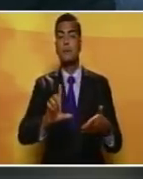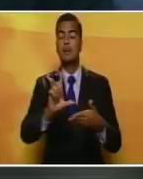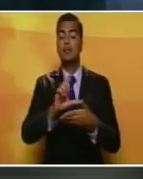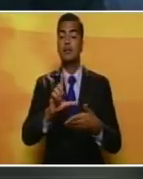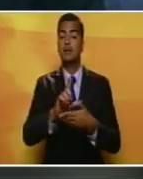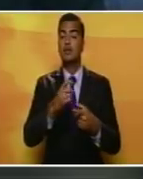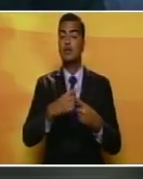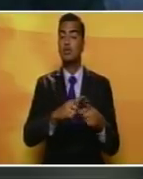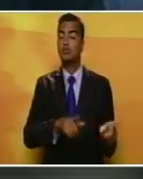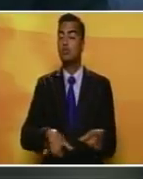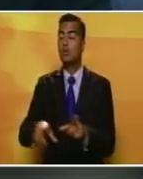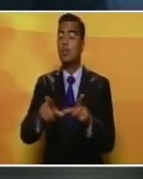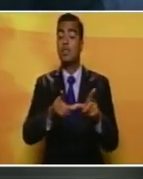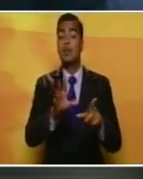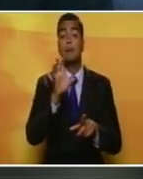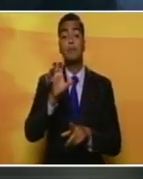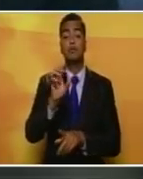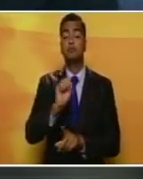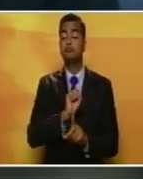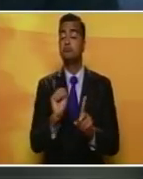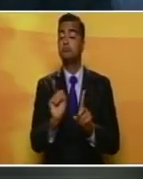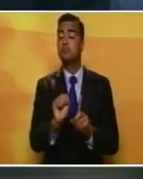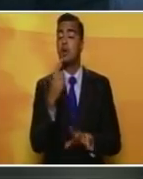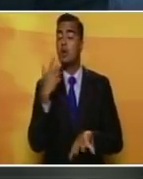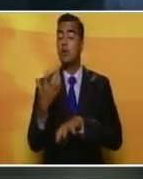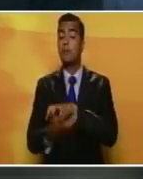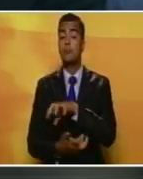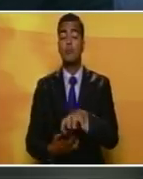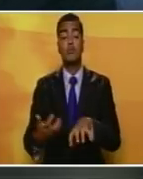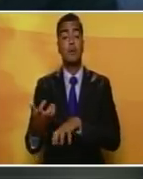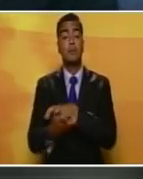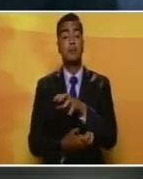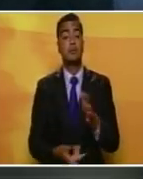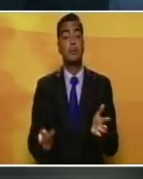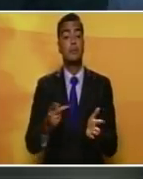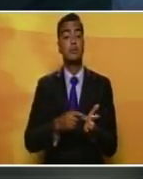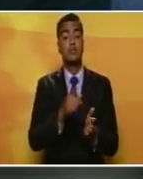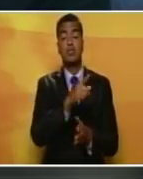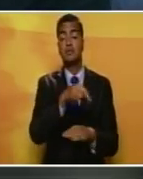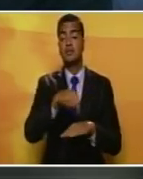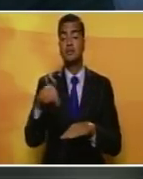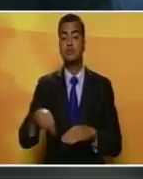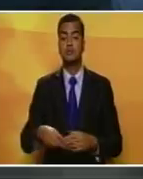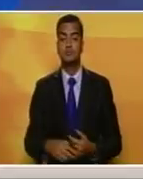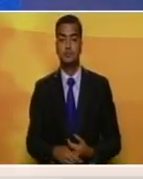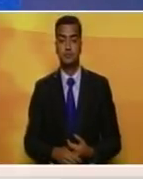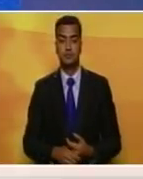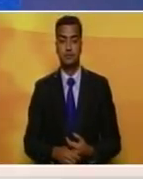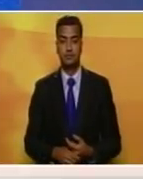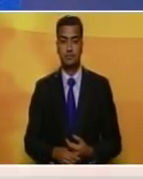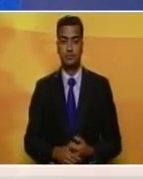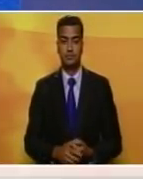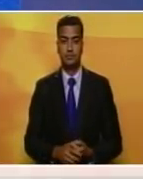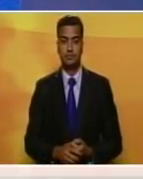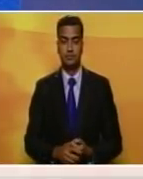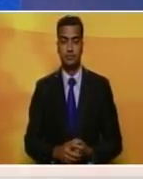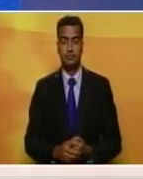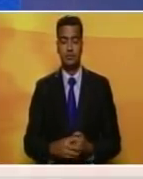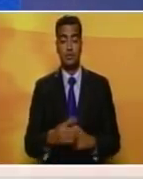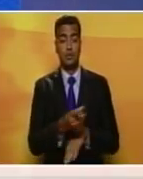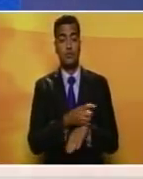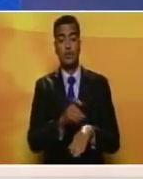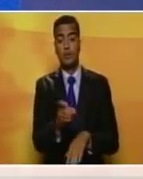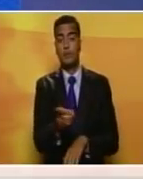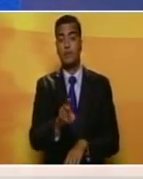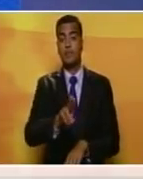Latina y otras partes del mundo para evadir las problemáticas que se presentan en esas naciones. El gobierno de